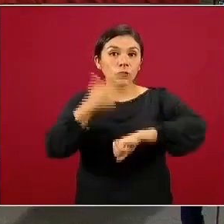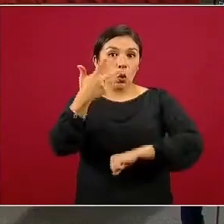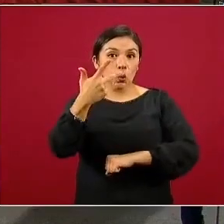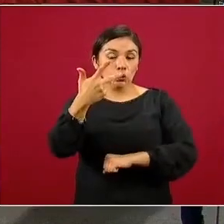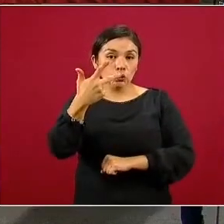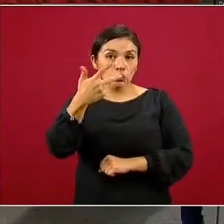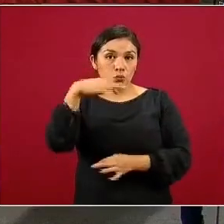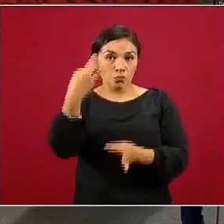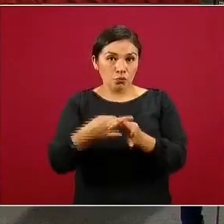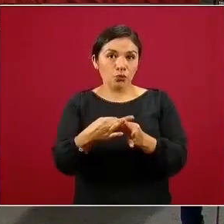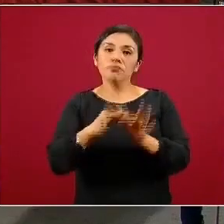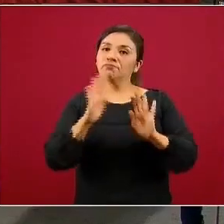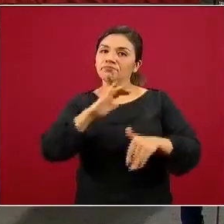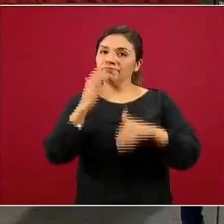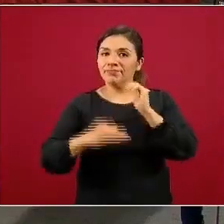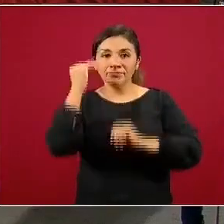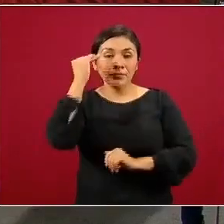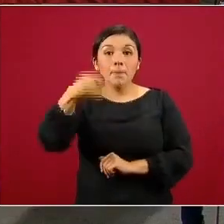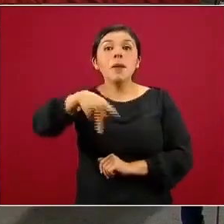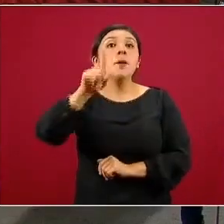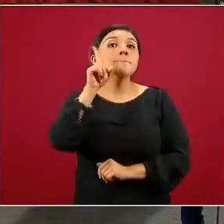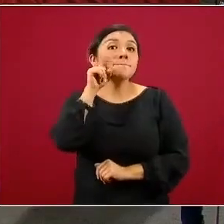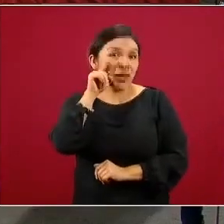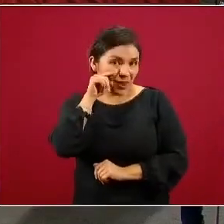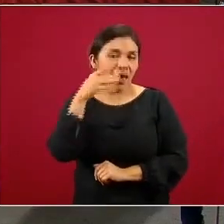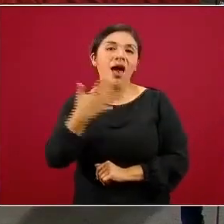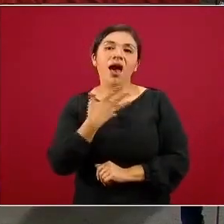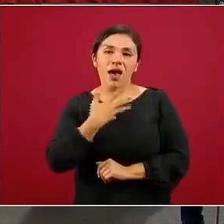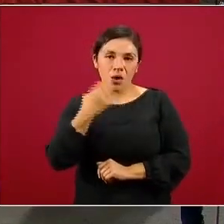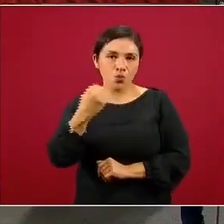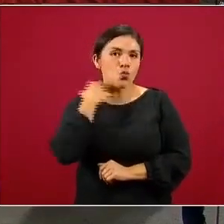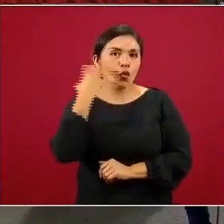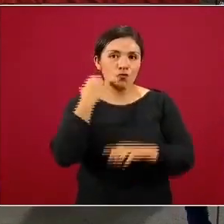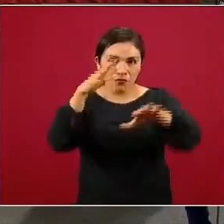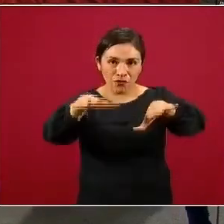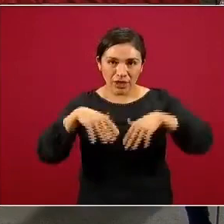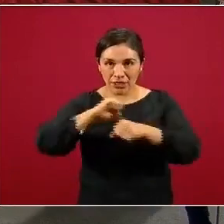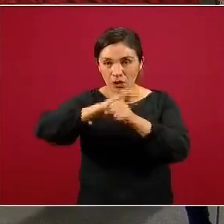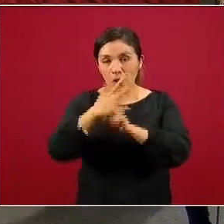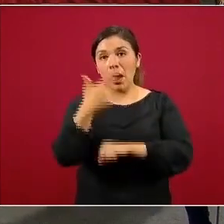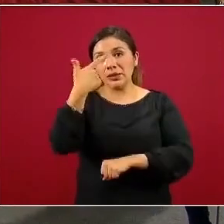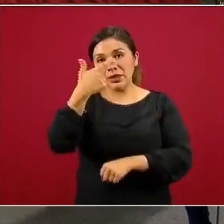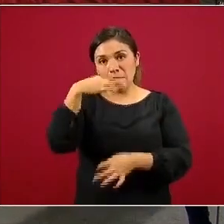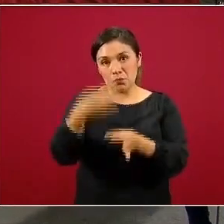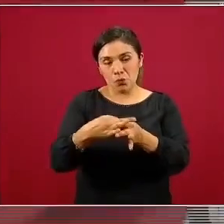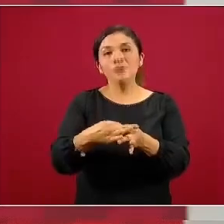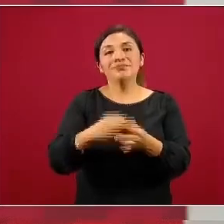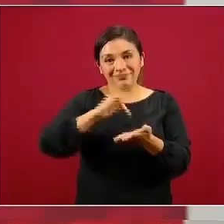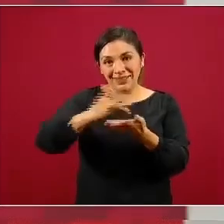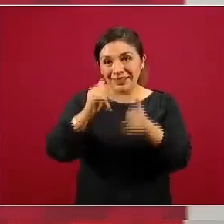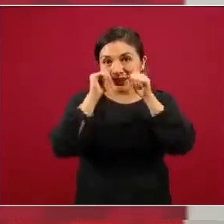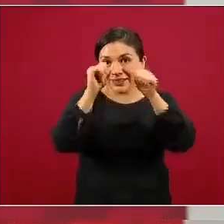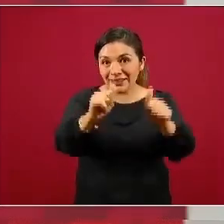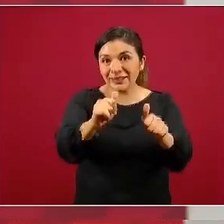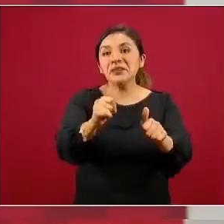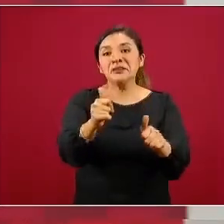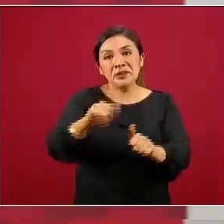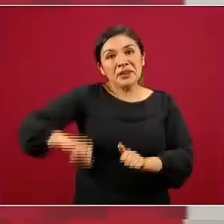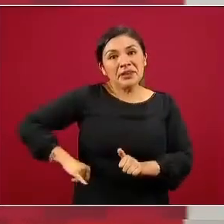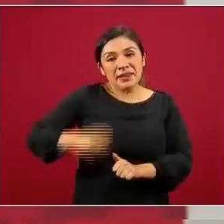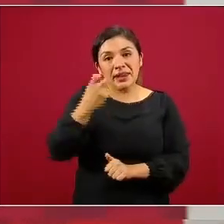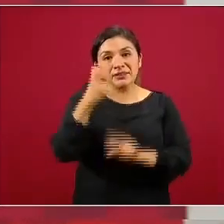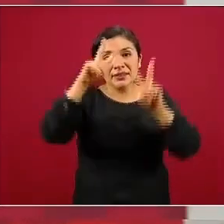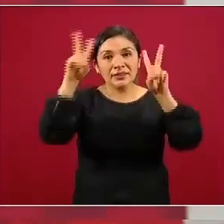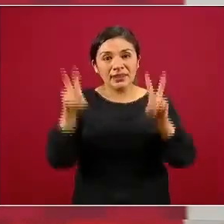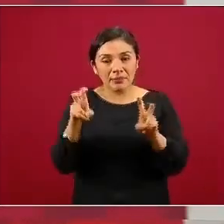20 horas, se nos acabó el tiempo, pero mañana sí va a haber conferencia COVID a las 19 horas. Gracias por su atención y su interés